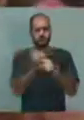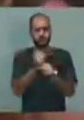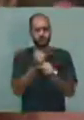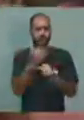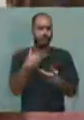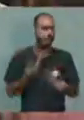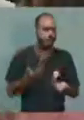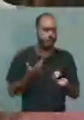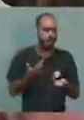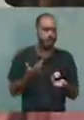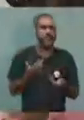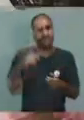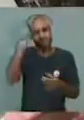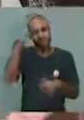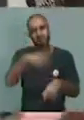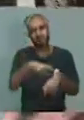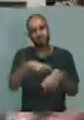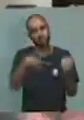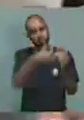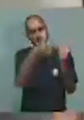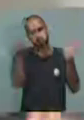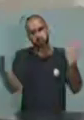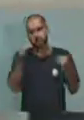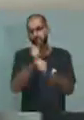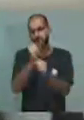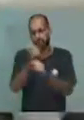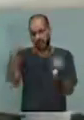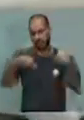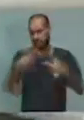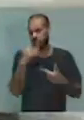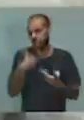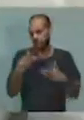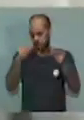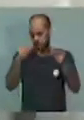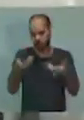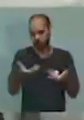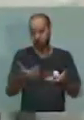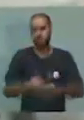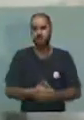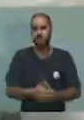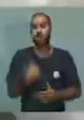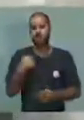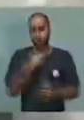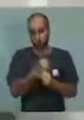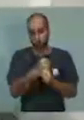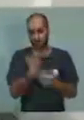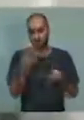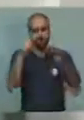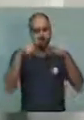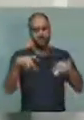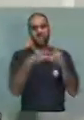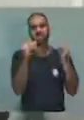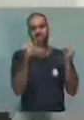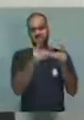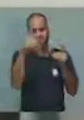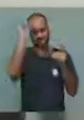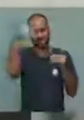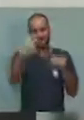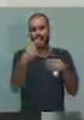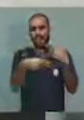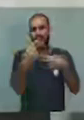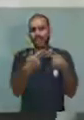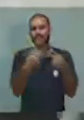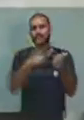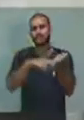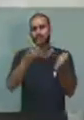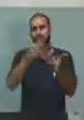tiempo hace que trabajas aquí? Bueno, mira, yo soy investigador del Departamento de Ingeniería de Proteínas y me dedico